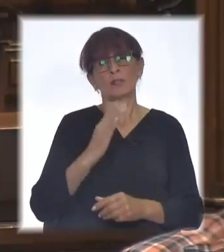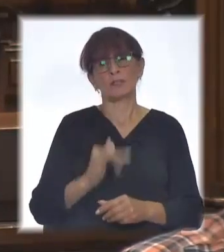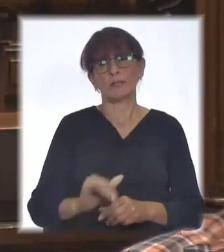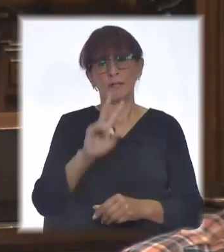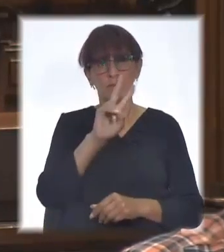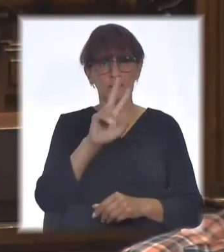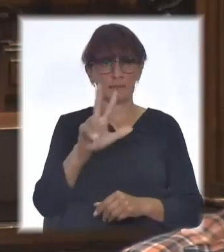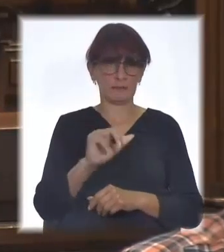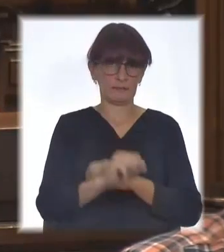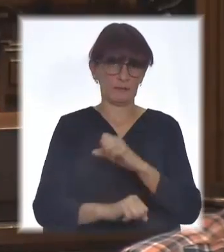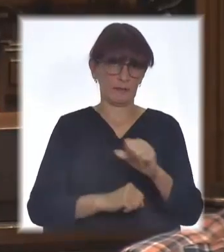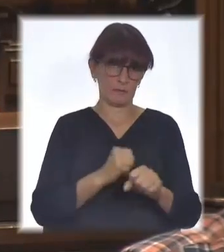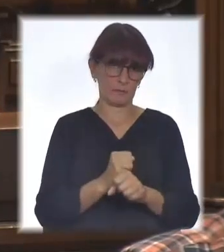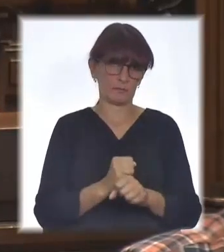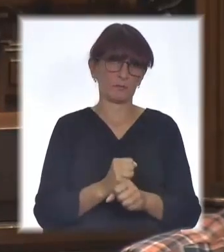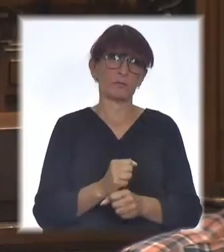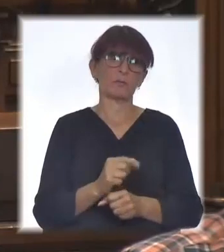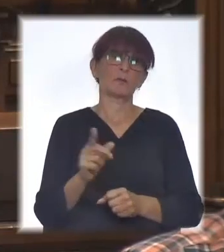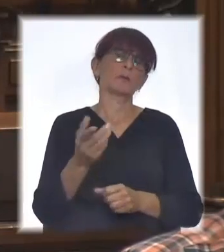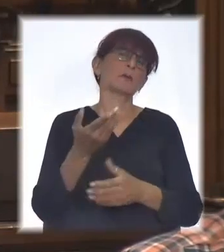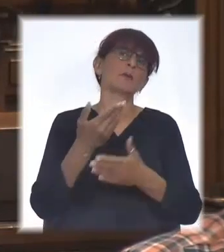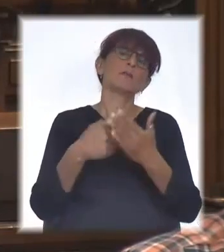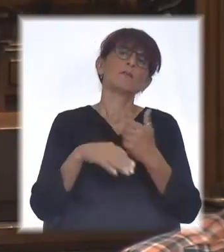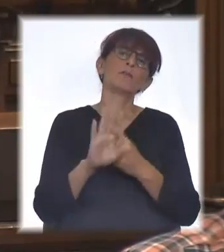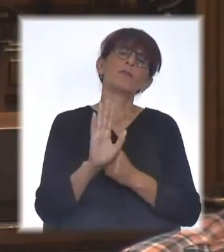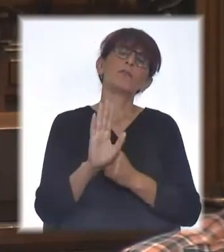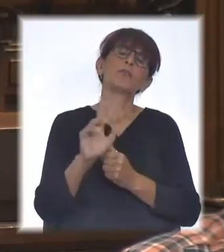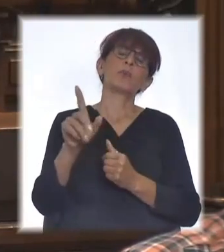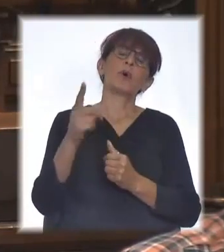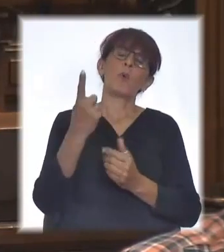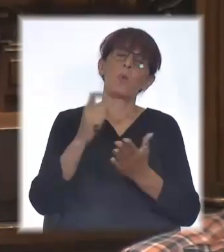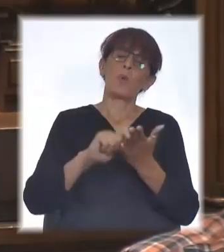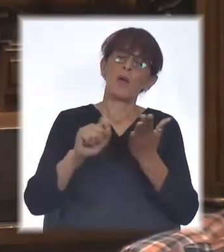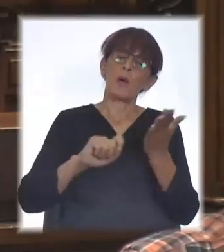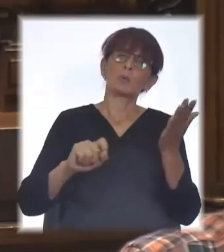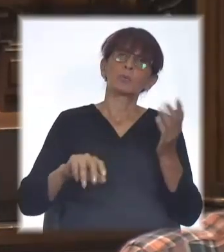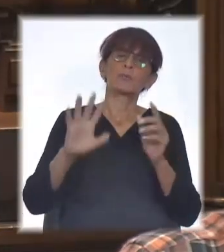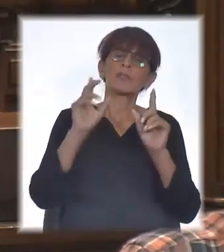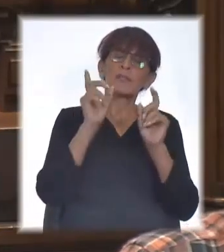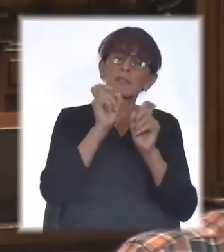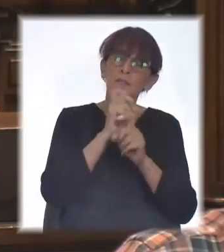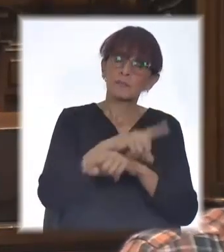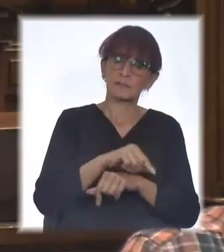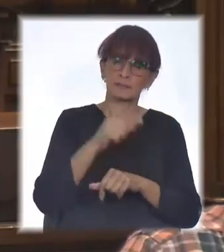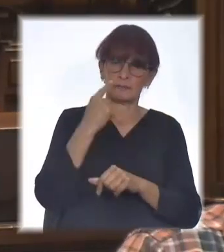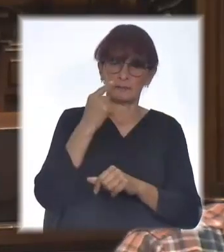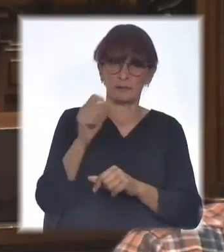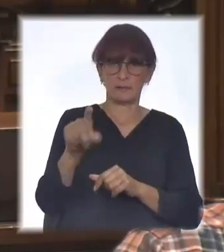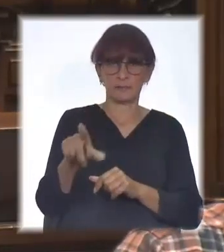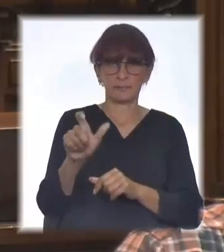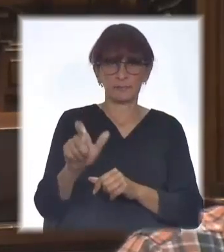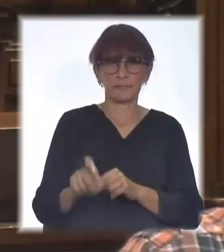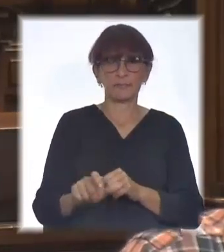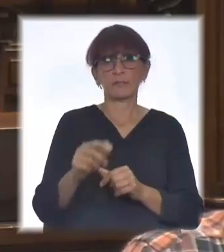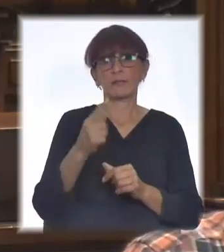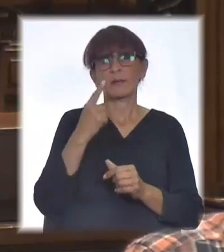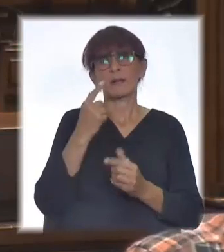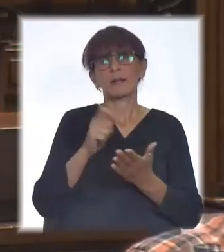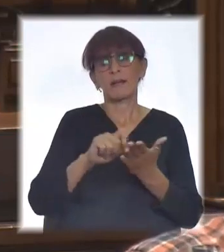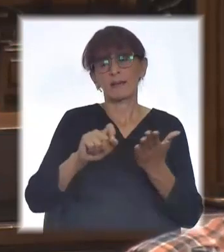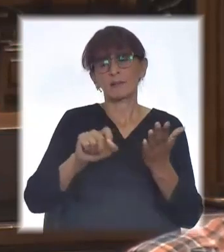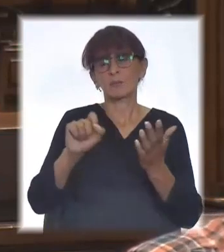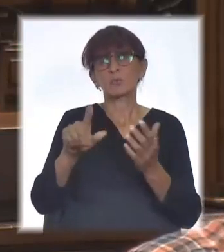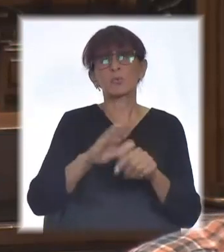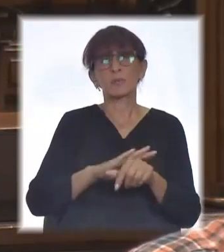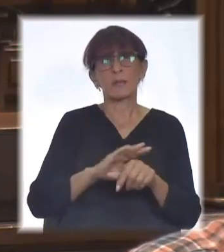años fue un autor difícil de situar en los parámetros de las letras de su tiempo